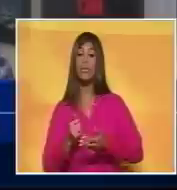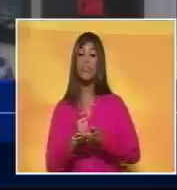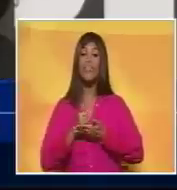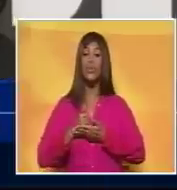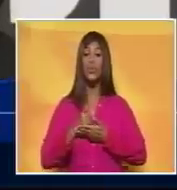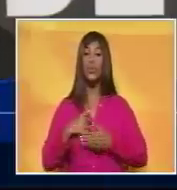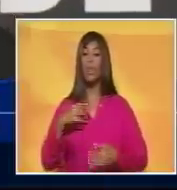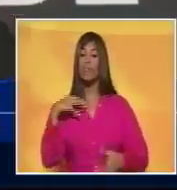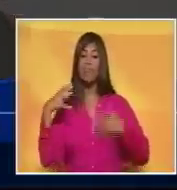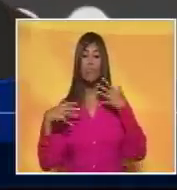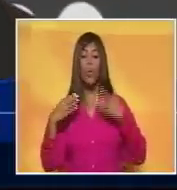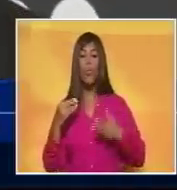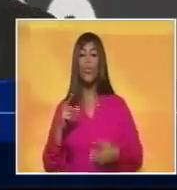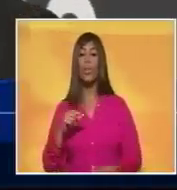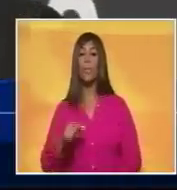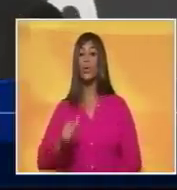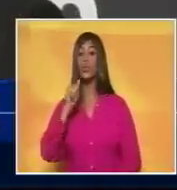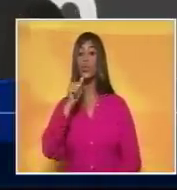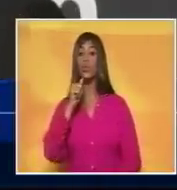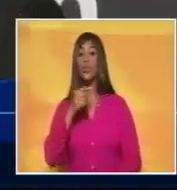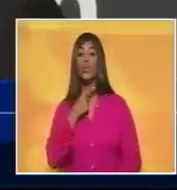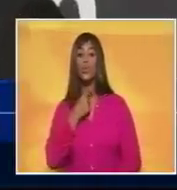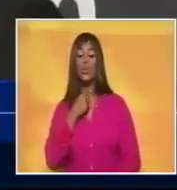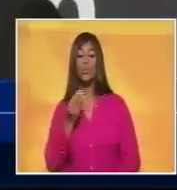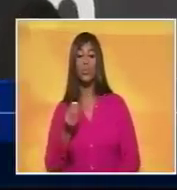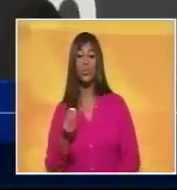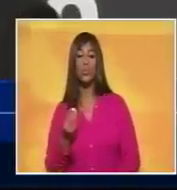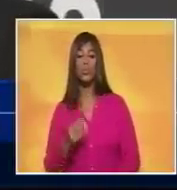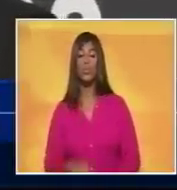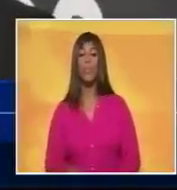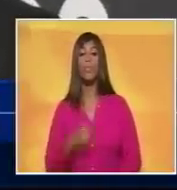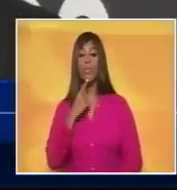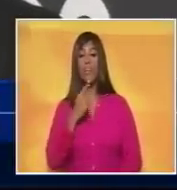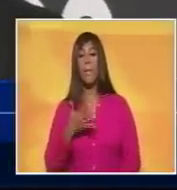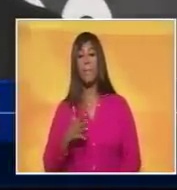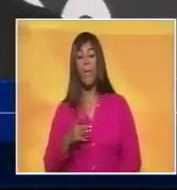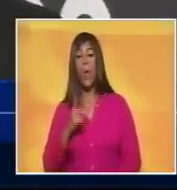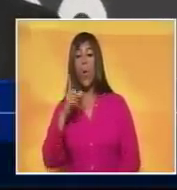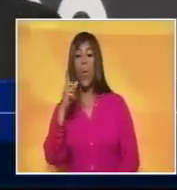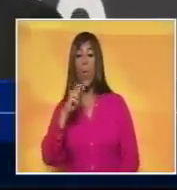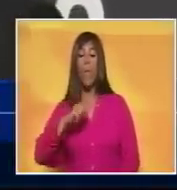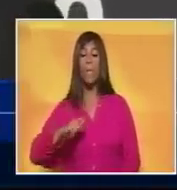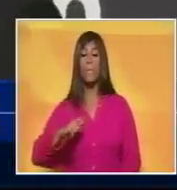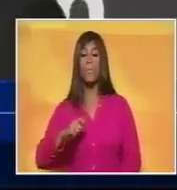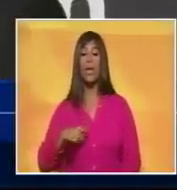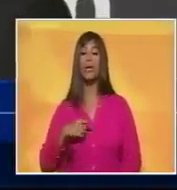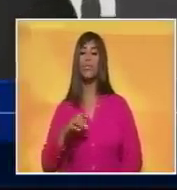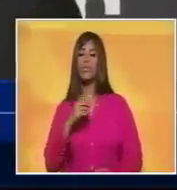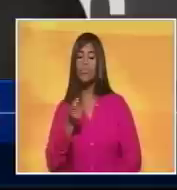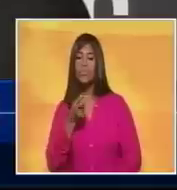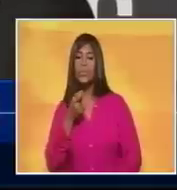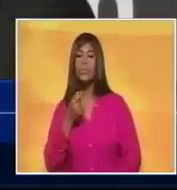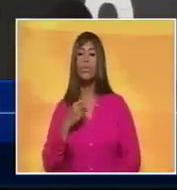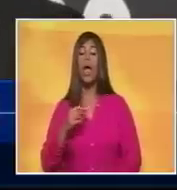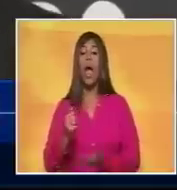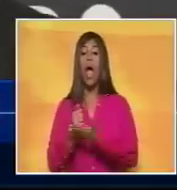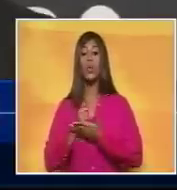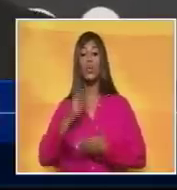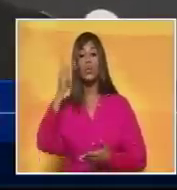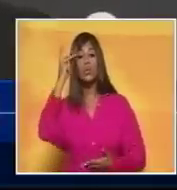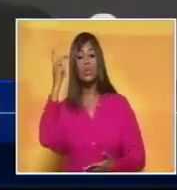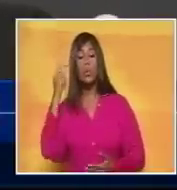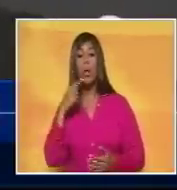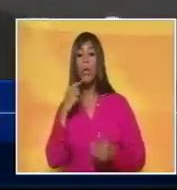estrés y la adicción al alcohol. Aseguran que lleva casi un mes en tratamiento, ha recibido ayuda psicológica y